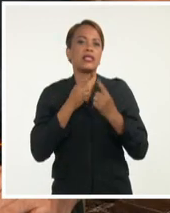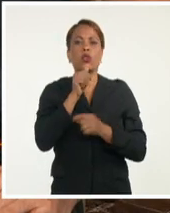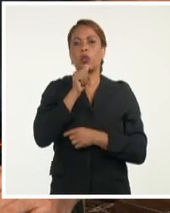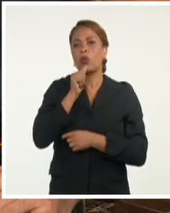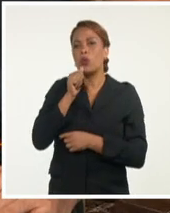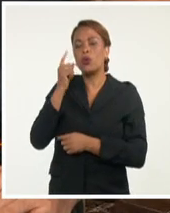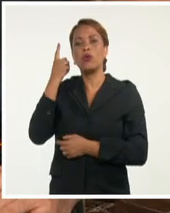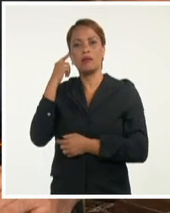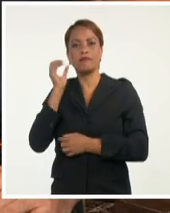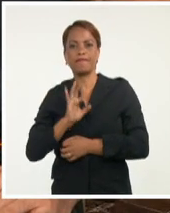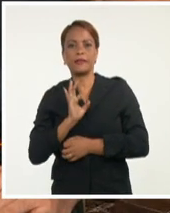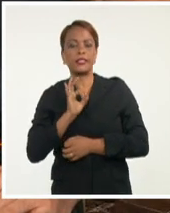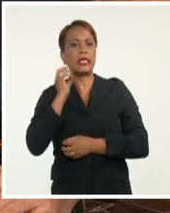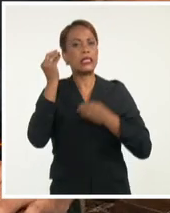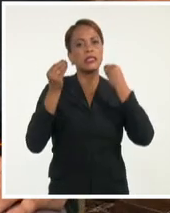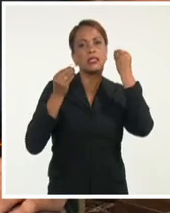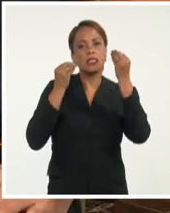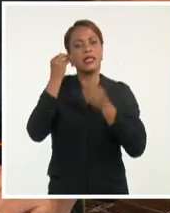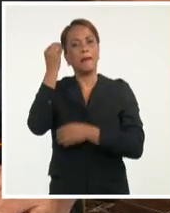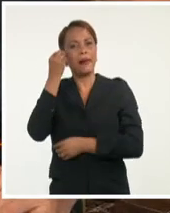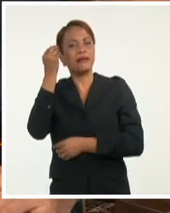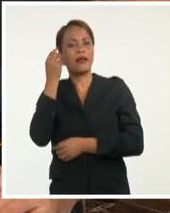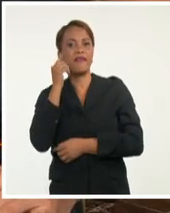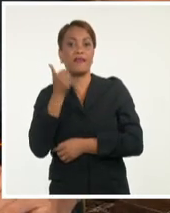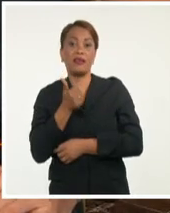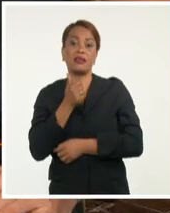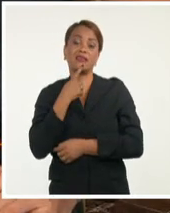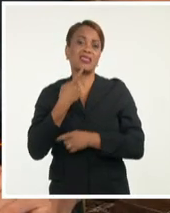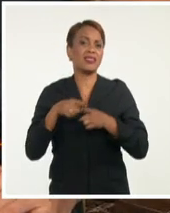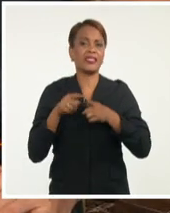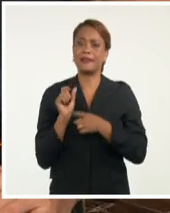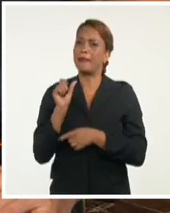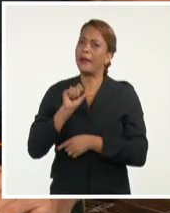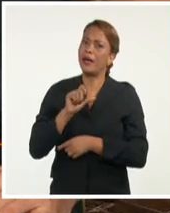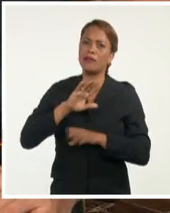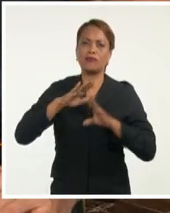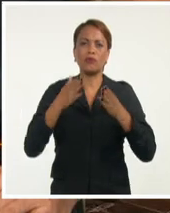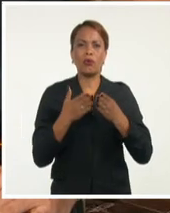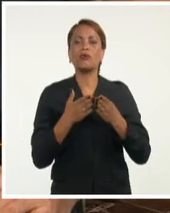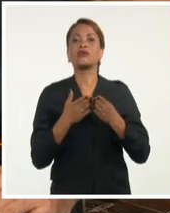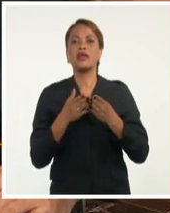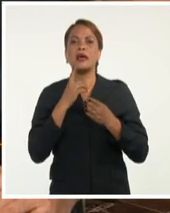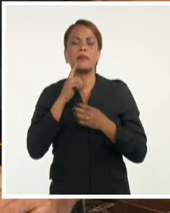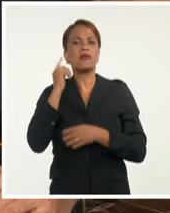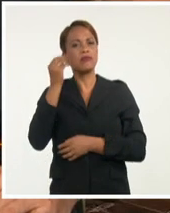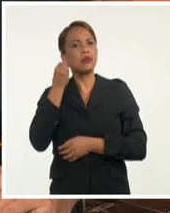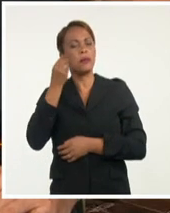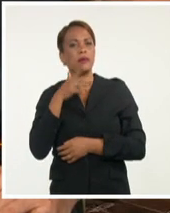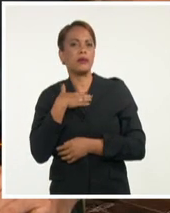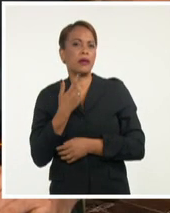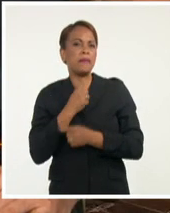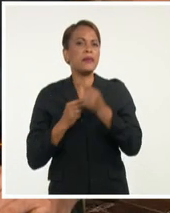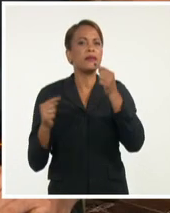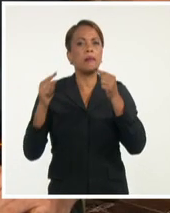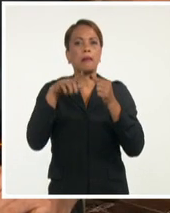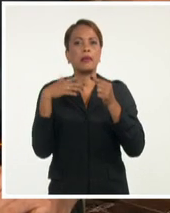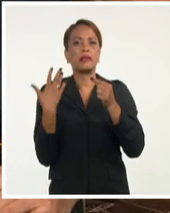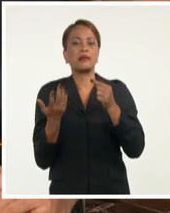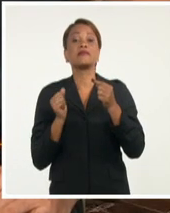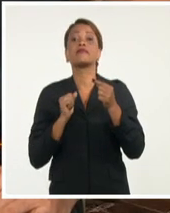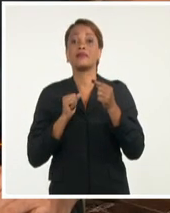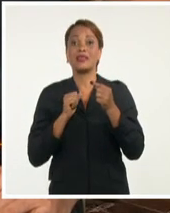y nos llevan a repensar muchas cosas que han estado afectando a lo largo del tiempo. Pero yo creo que sobre todo lo más importante es